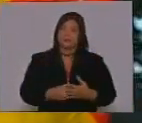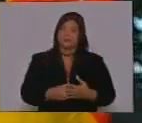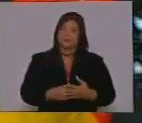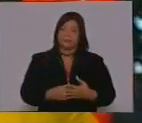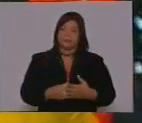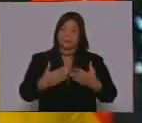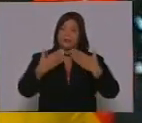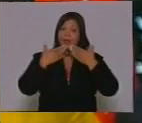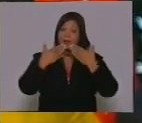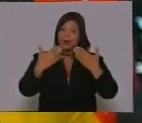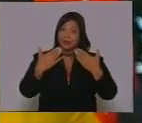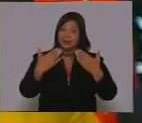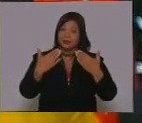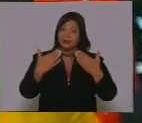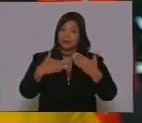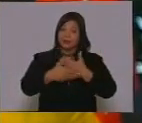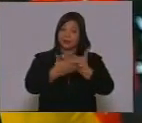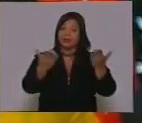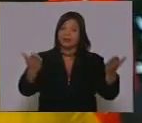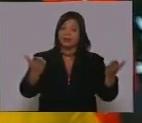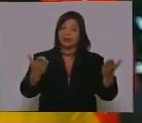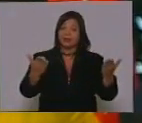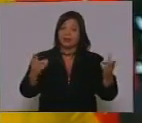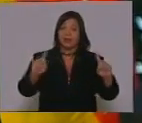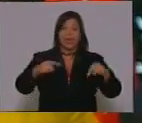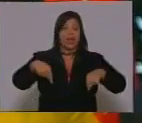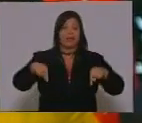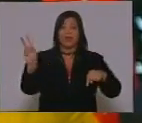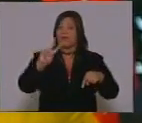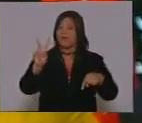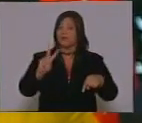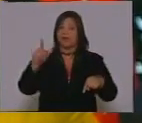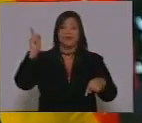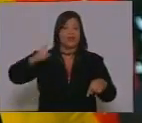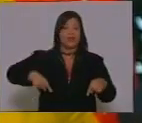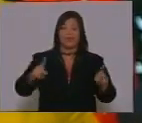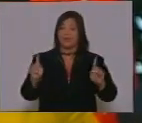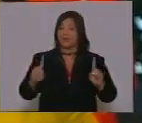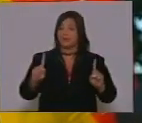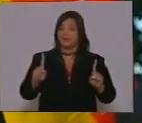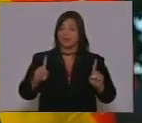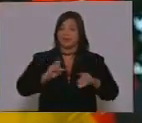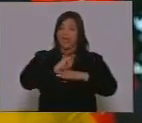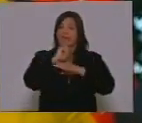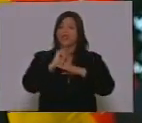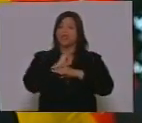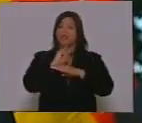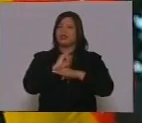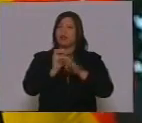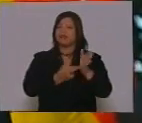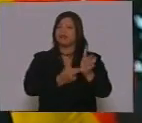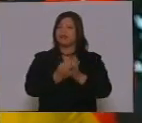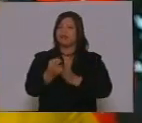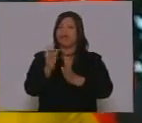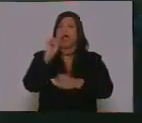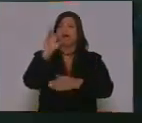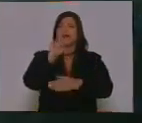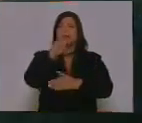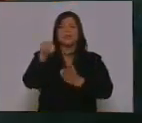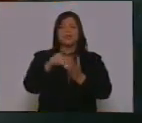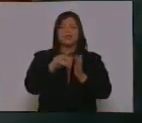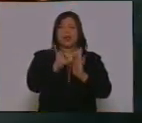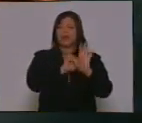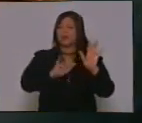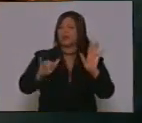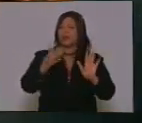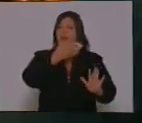sin duda alguna no debe haber en Venezuela en este momento una institución más eficiente que la Asamblea Nacional